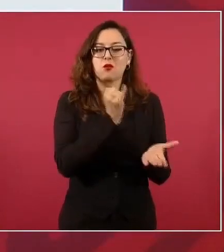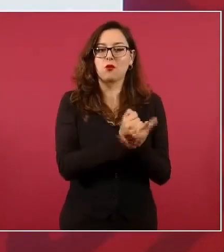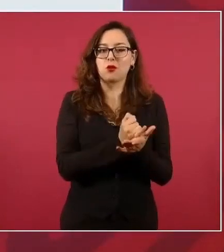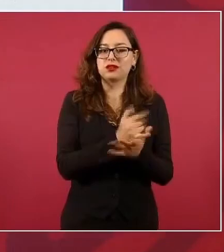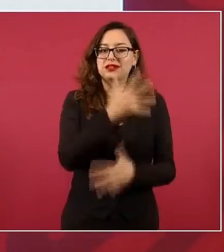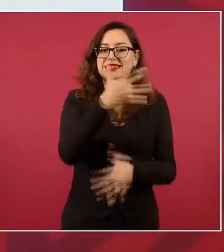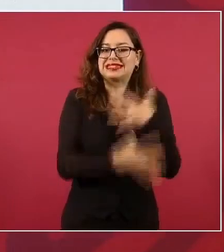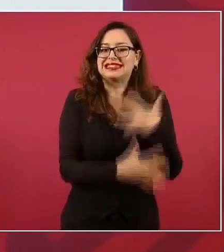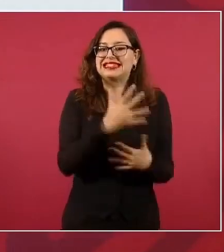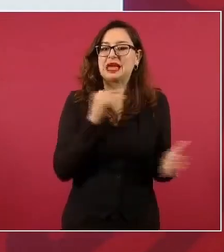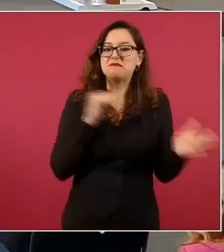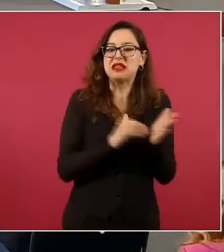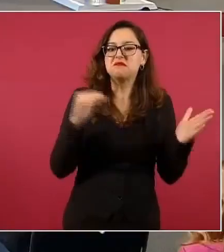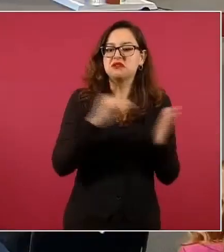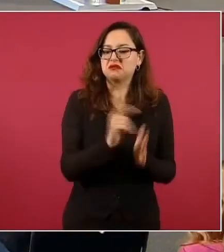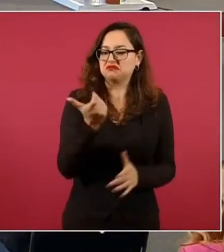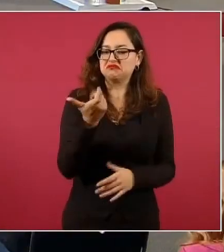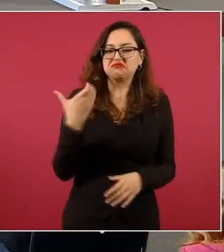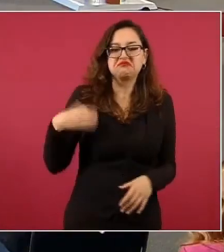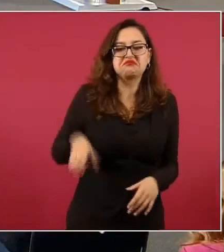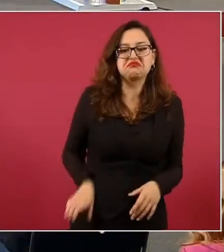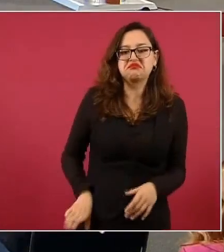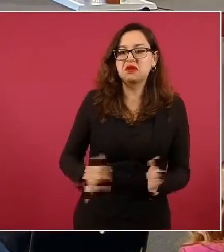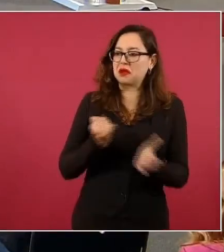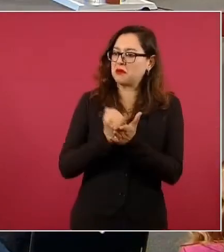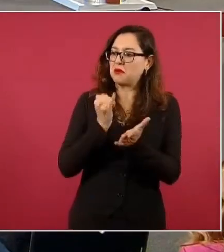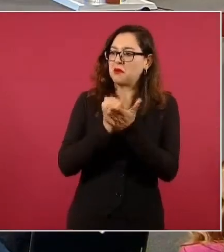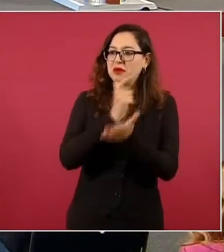Y estos son 15,000.